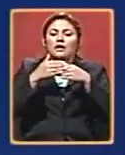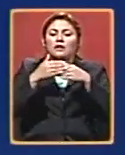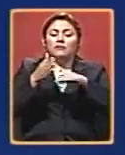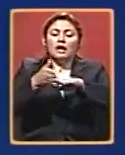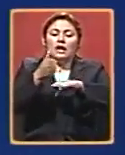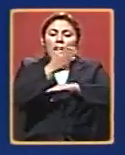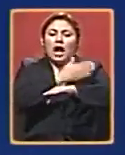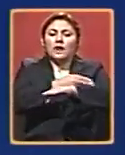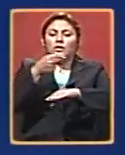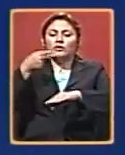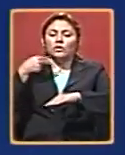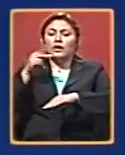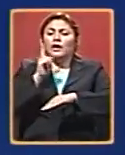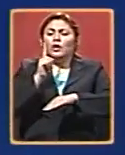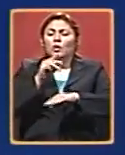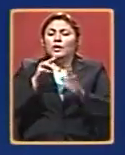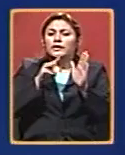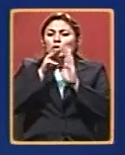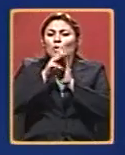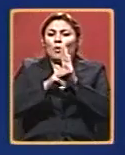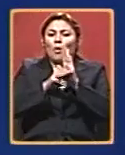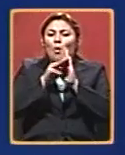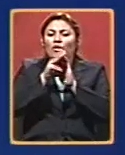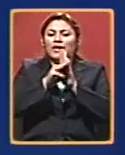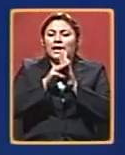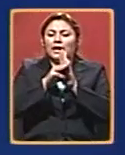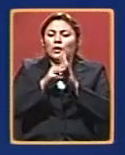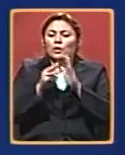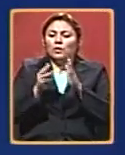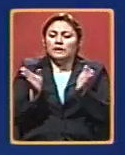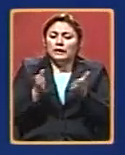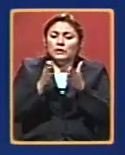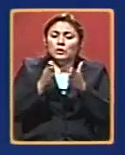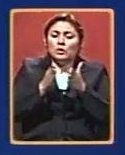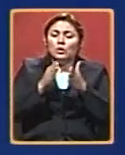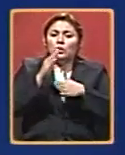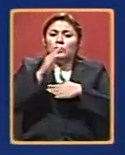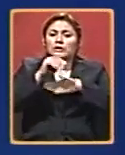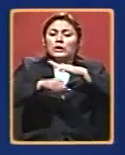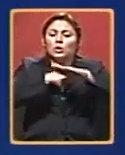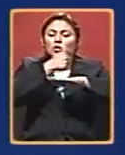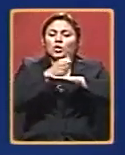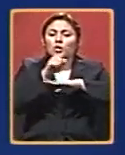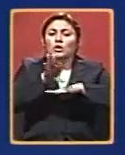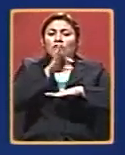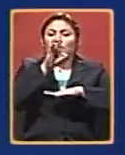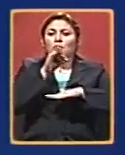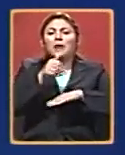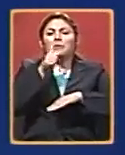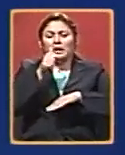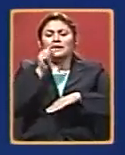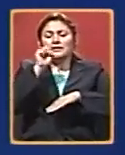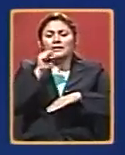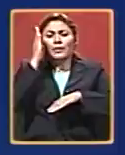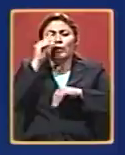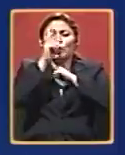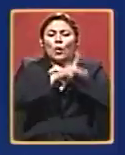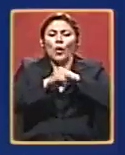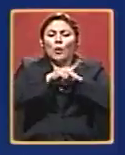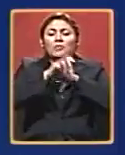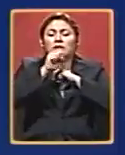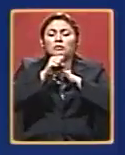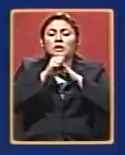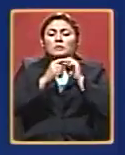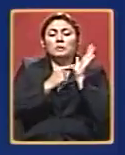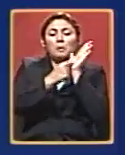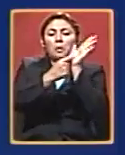historia, ¿verdad? No es un modelo que se gestó, se consolidó de una manera que le fue bien, porque es un país que podemos exhibir